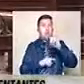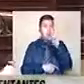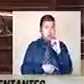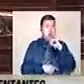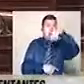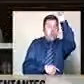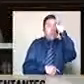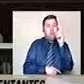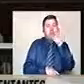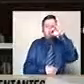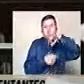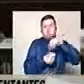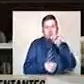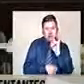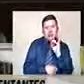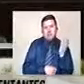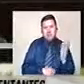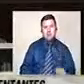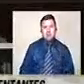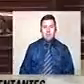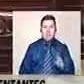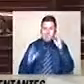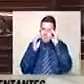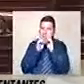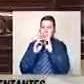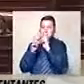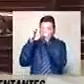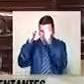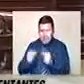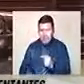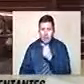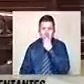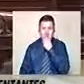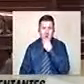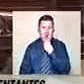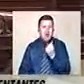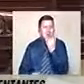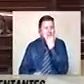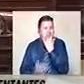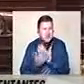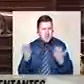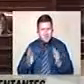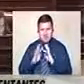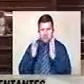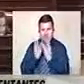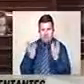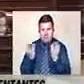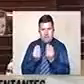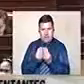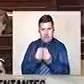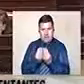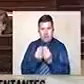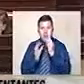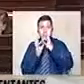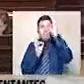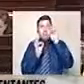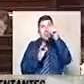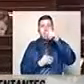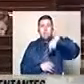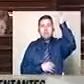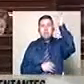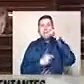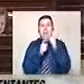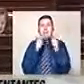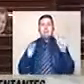por lo tanto votarán si acorde al resultado electoral pero qué pasa con los congresistas donde sus regiones ganó